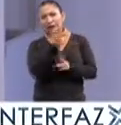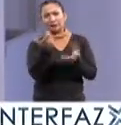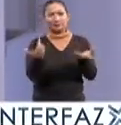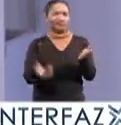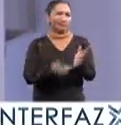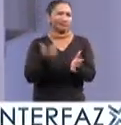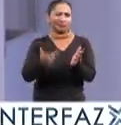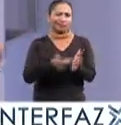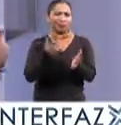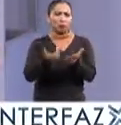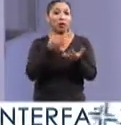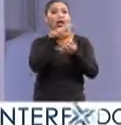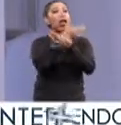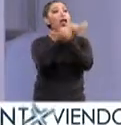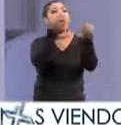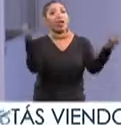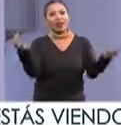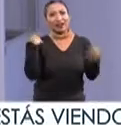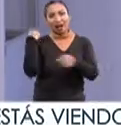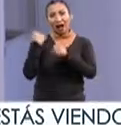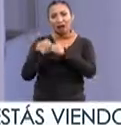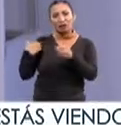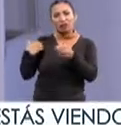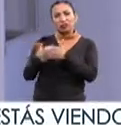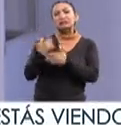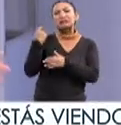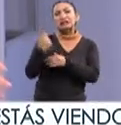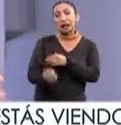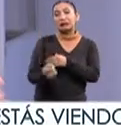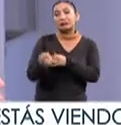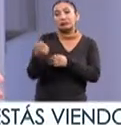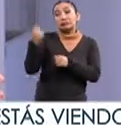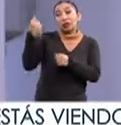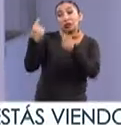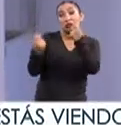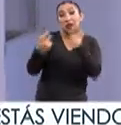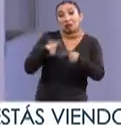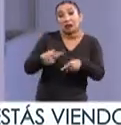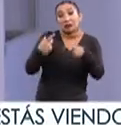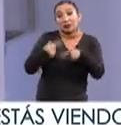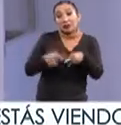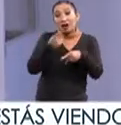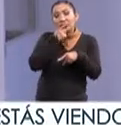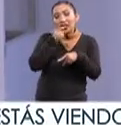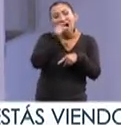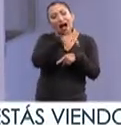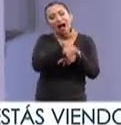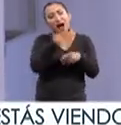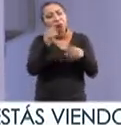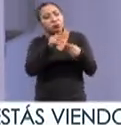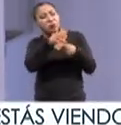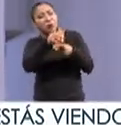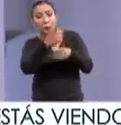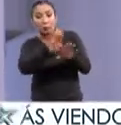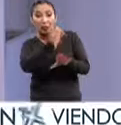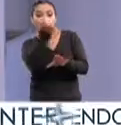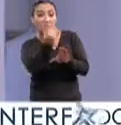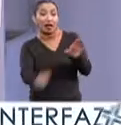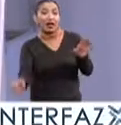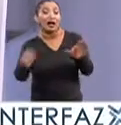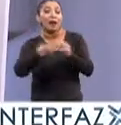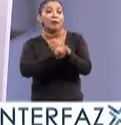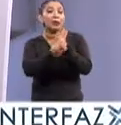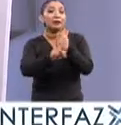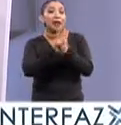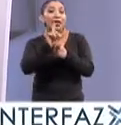ha pues popularizado mucho en los últimos años, que hay quienes pues lo atribuyen a diferentes factores, que es el famoso